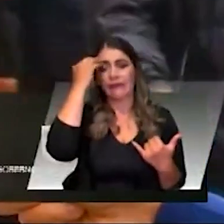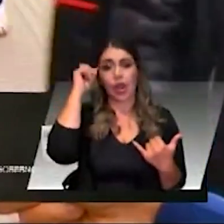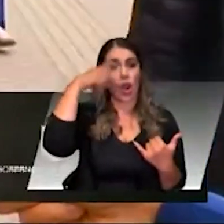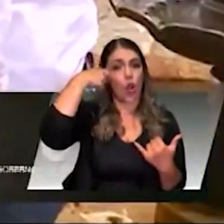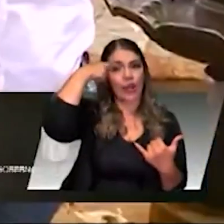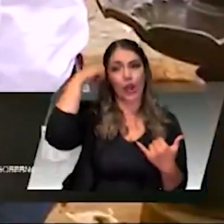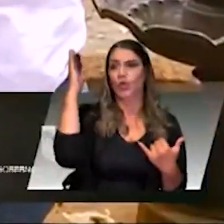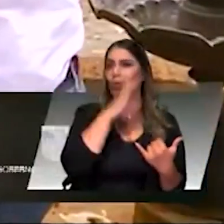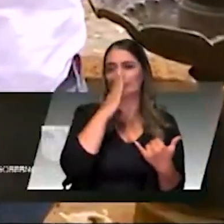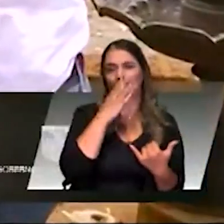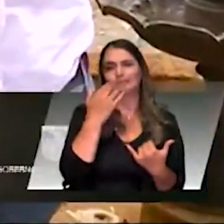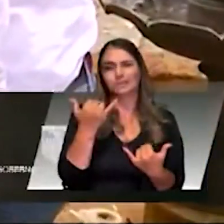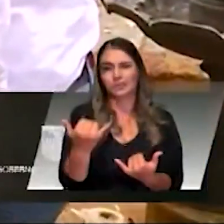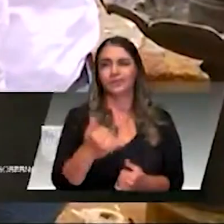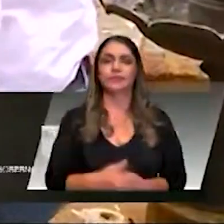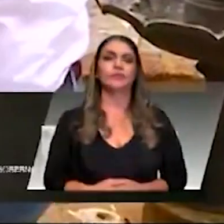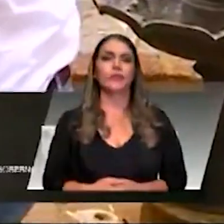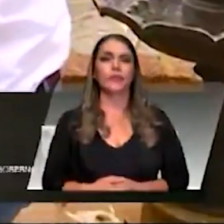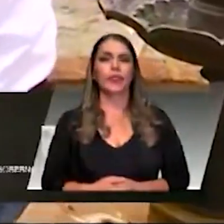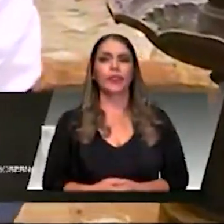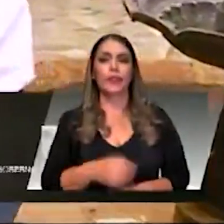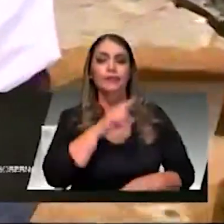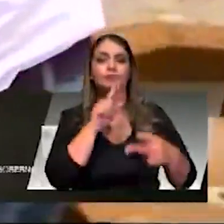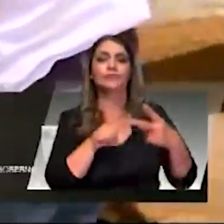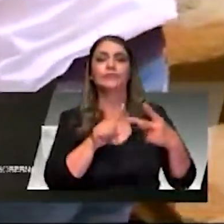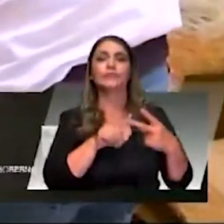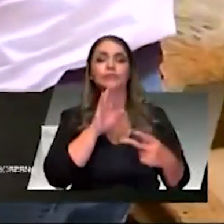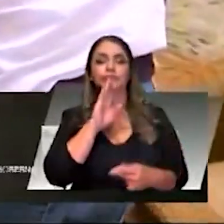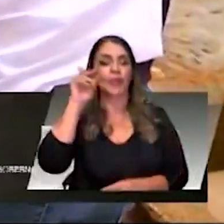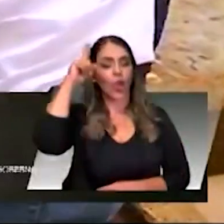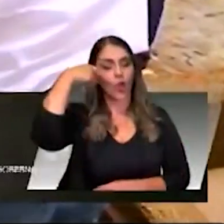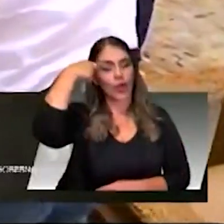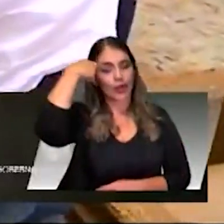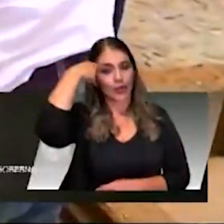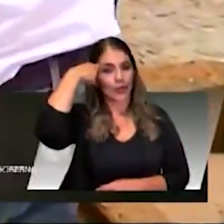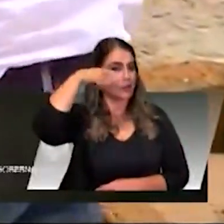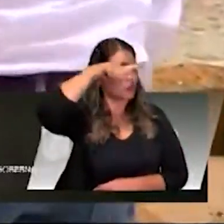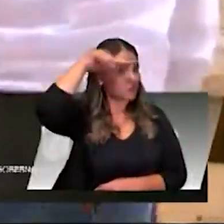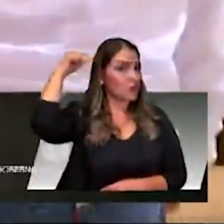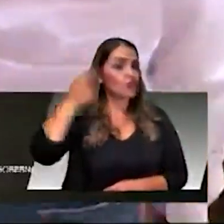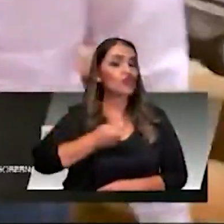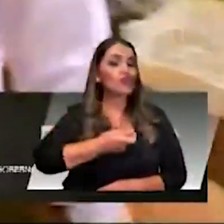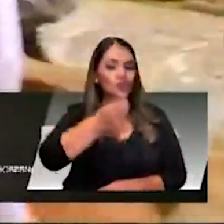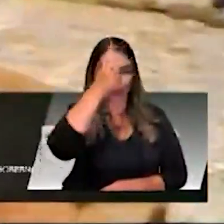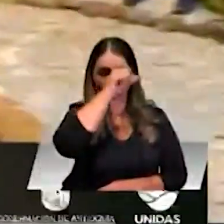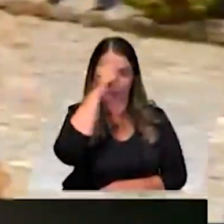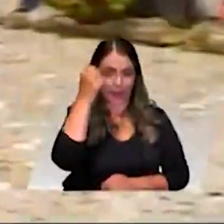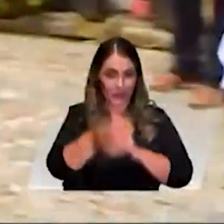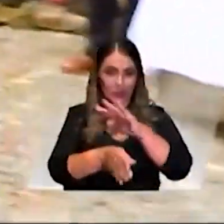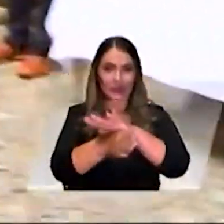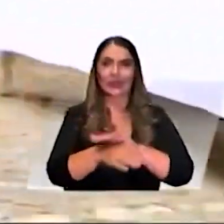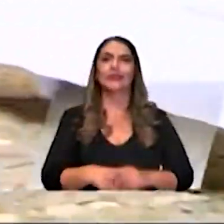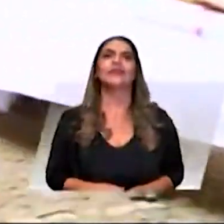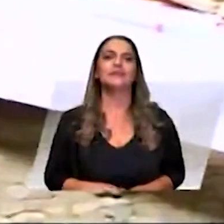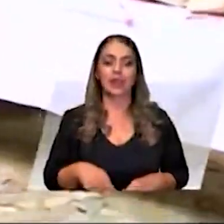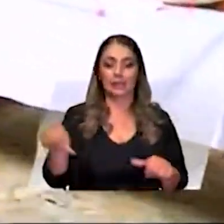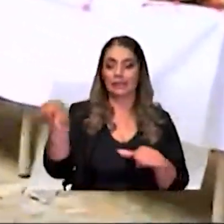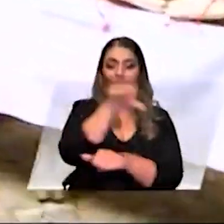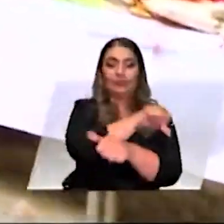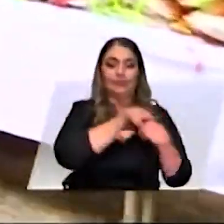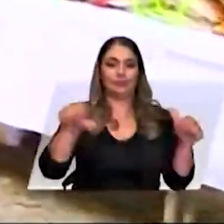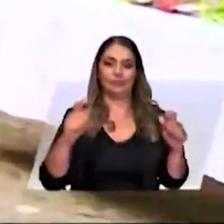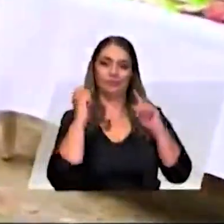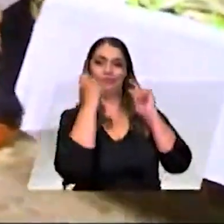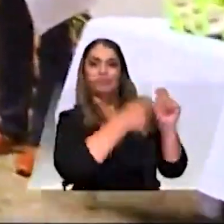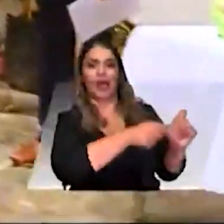gobernador electo. Y se preparan para el regreso de Aníbal Gaviria Correa desde este domingo. El gabinete departamental acompañó a Luis